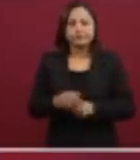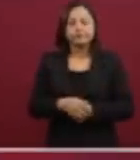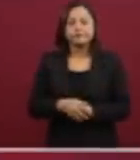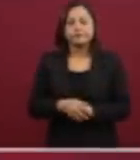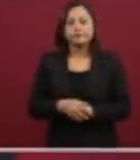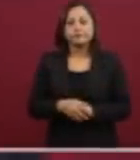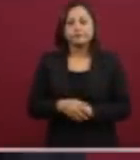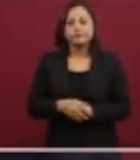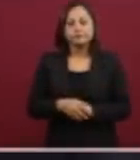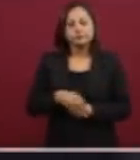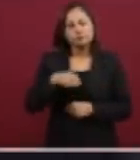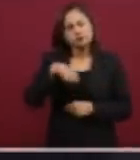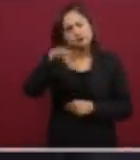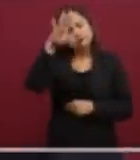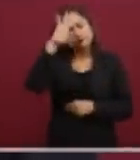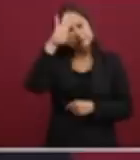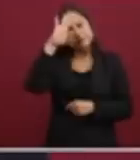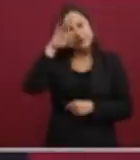cerca de